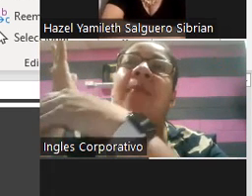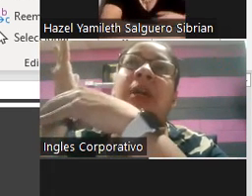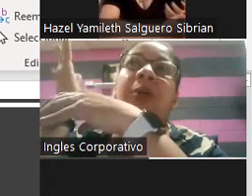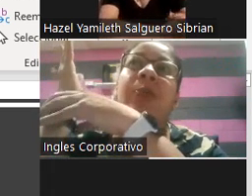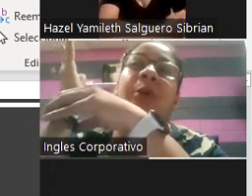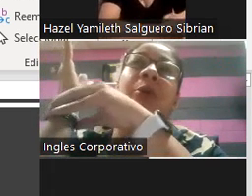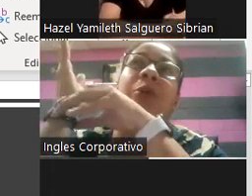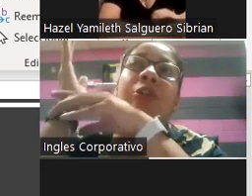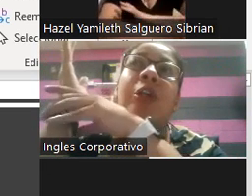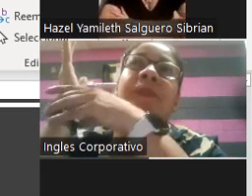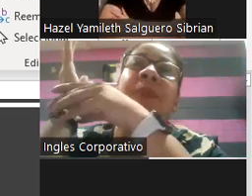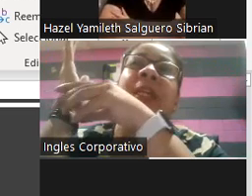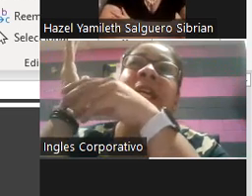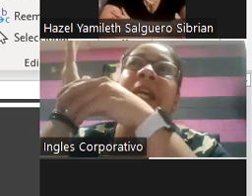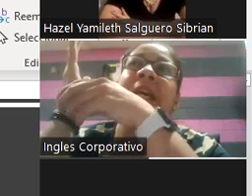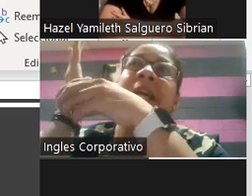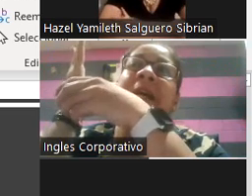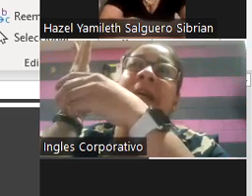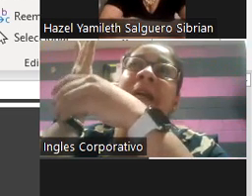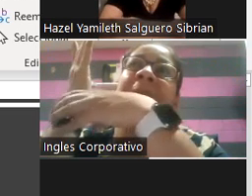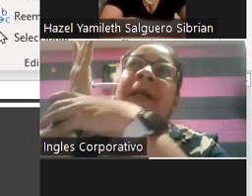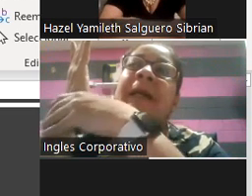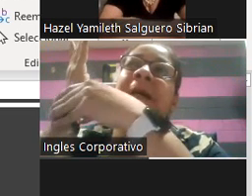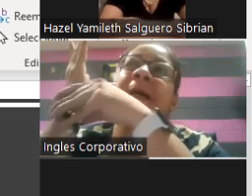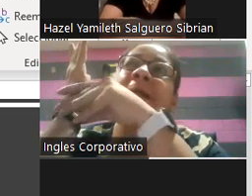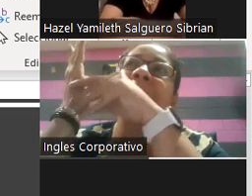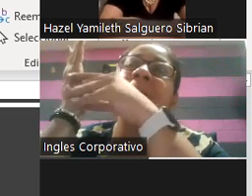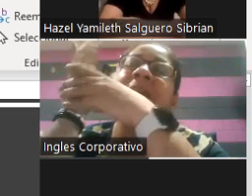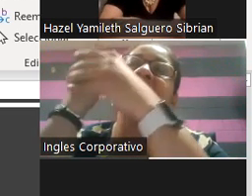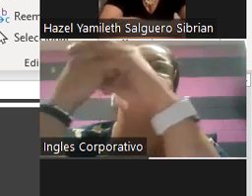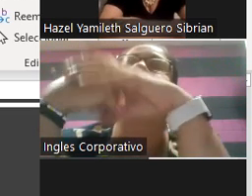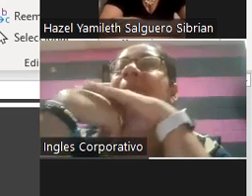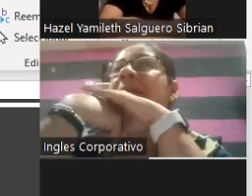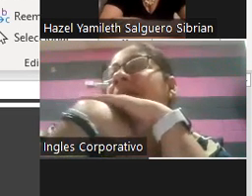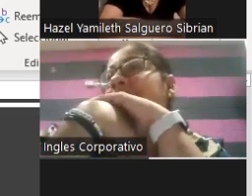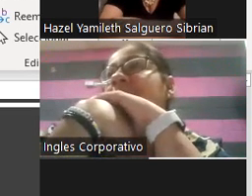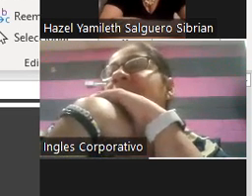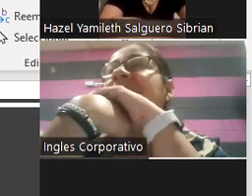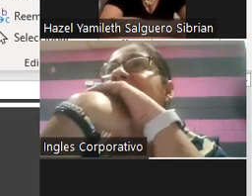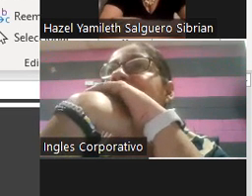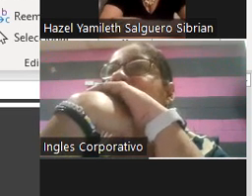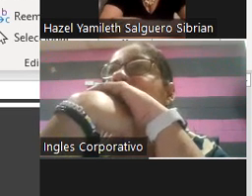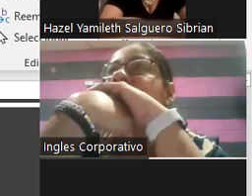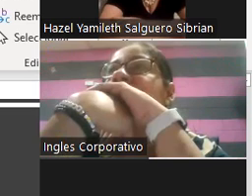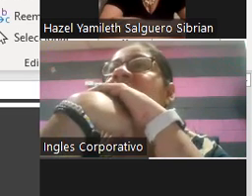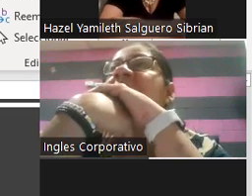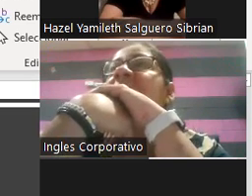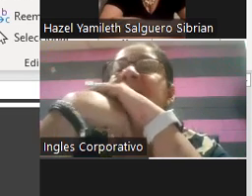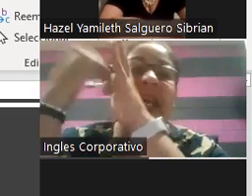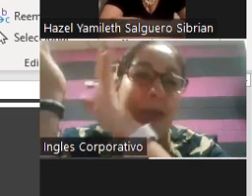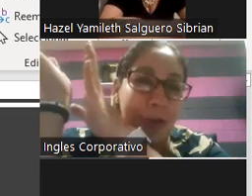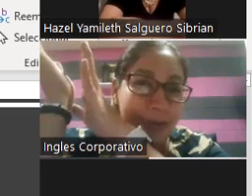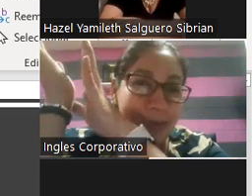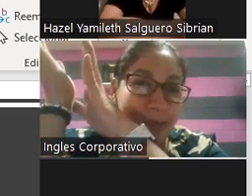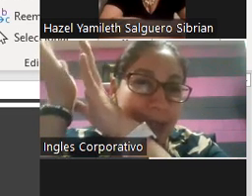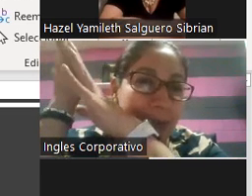pero digamos que es un producto eh Ay como Qué palabra puedo usar